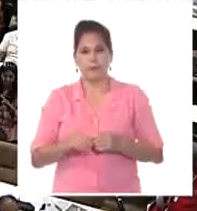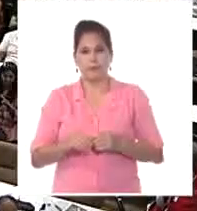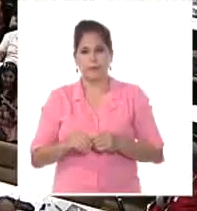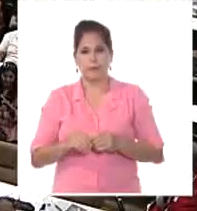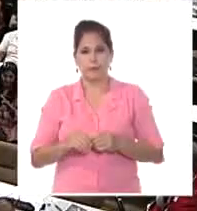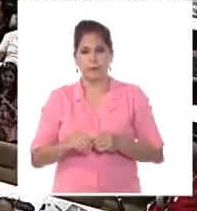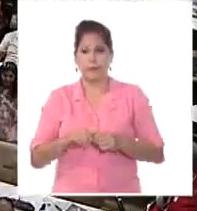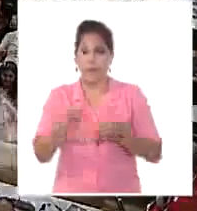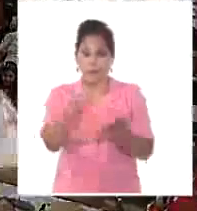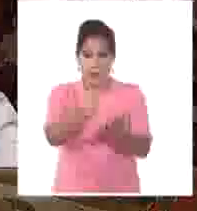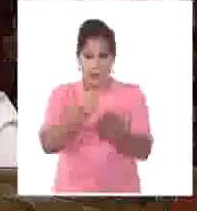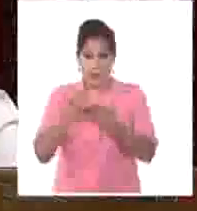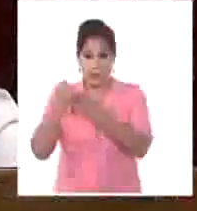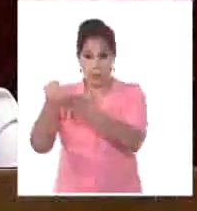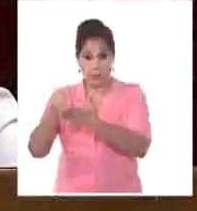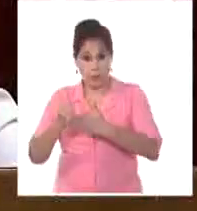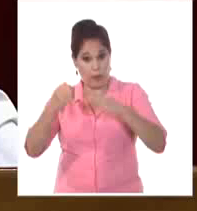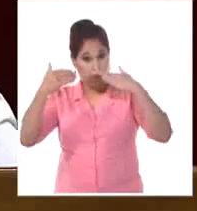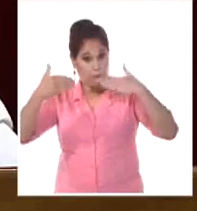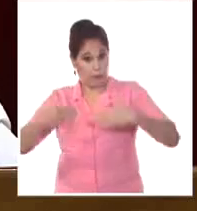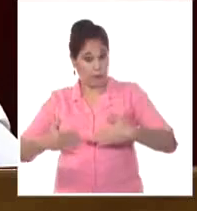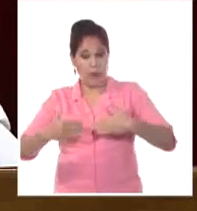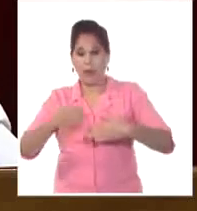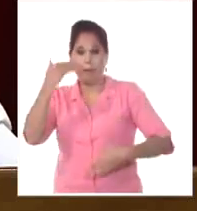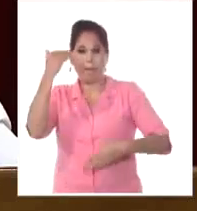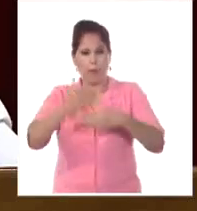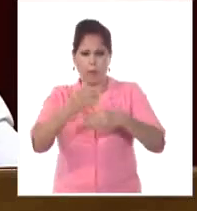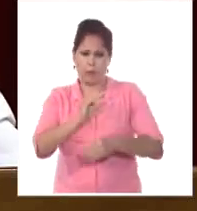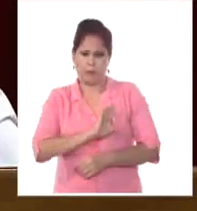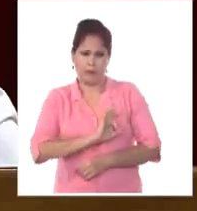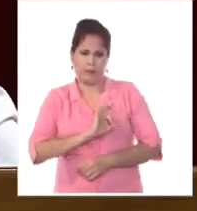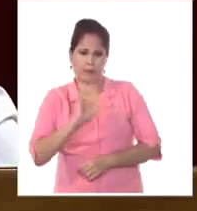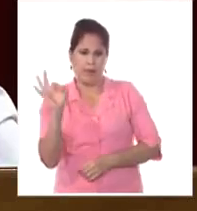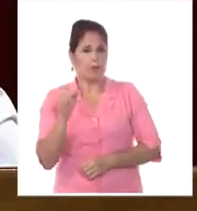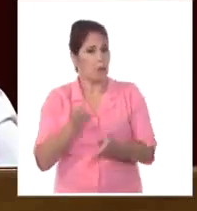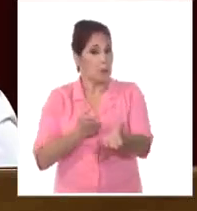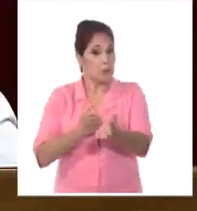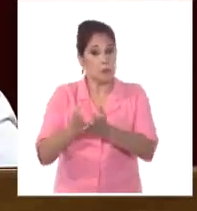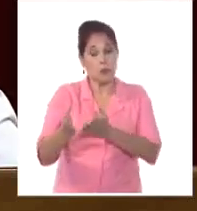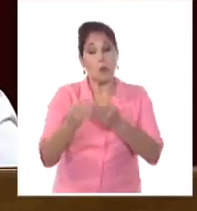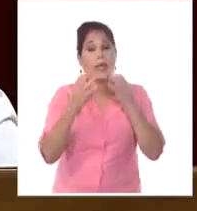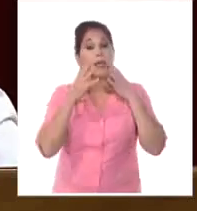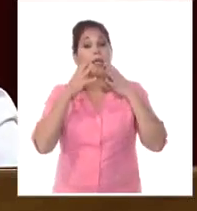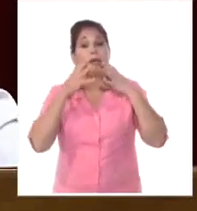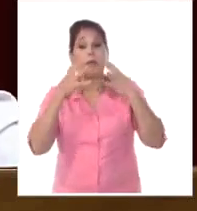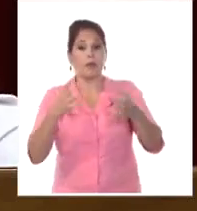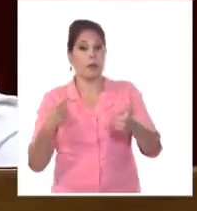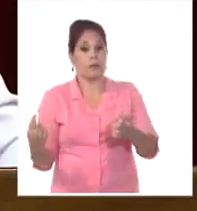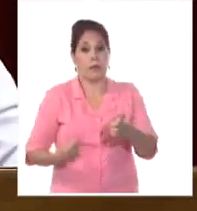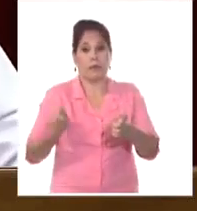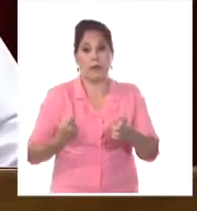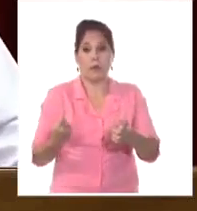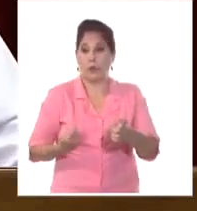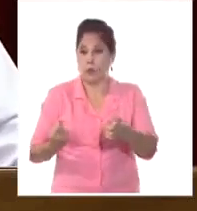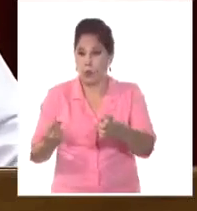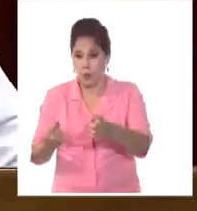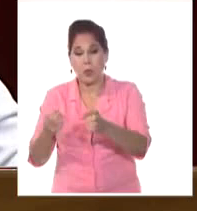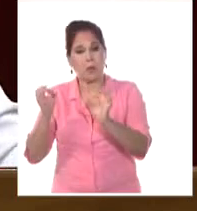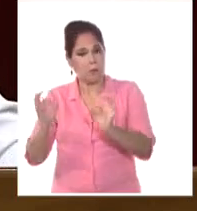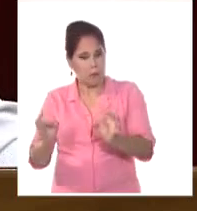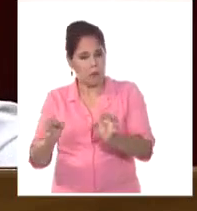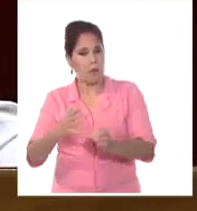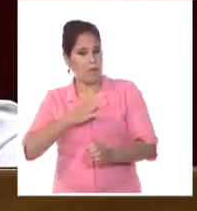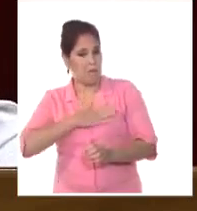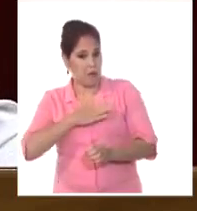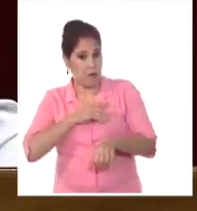la solidaridad humana no se puede bloquear seguirá siendo un alma indestructible de lucha y de combate y al